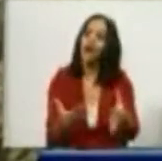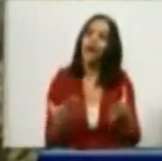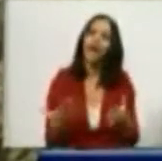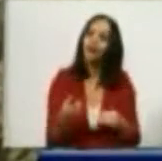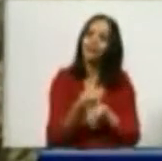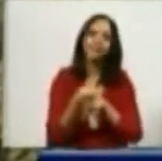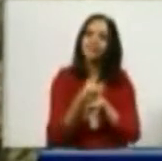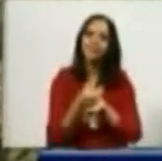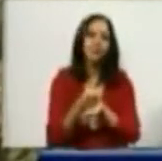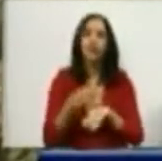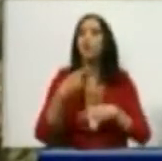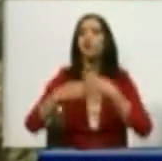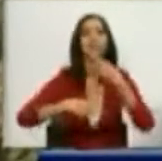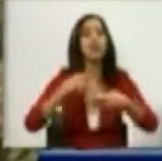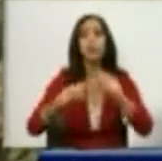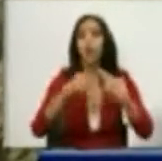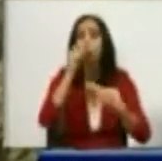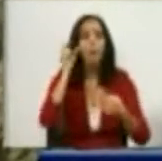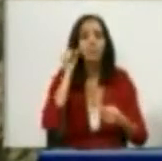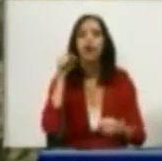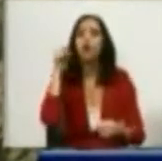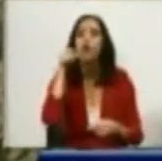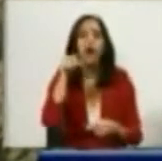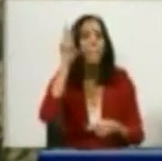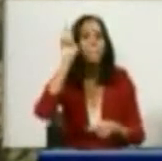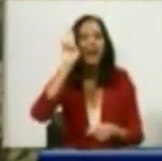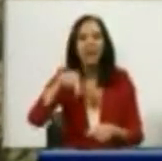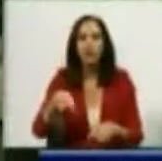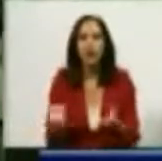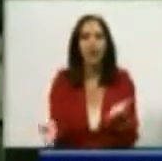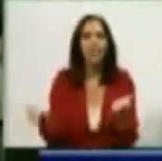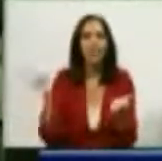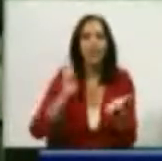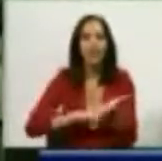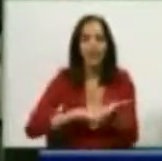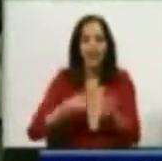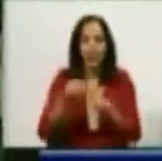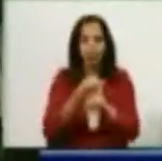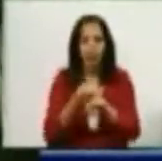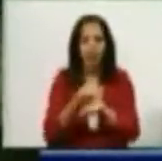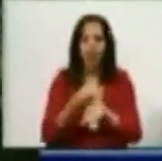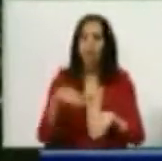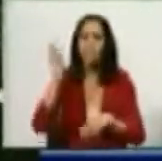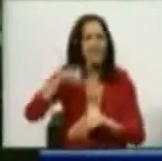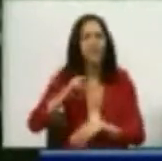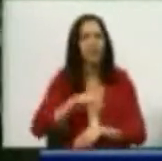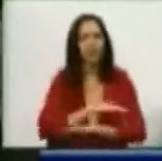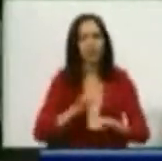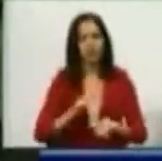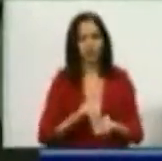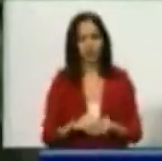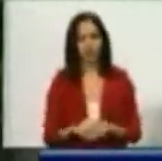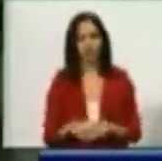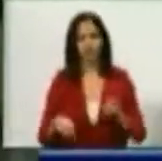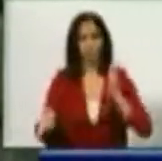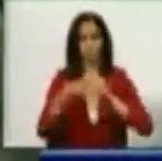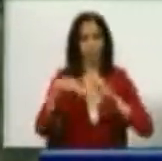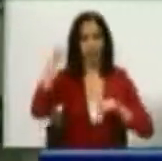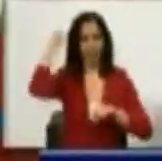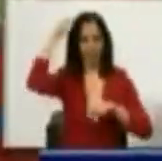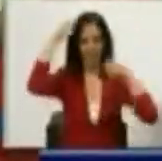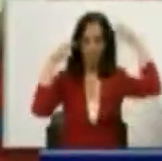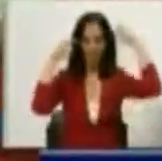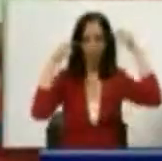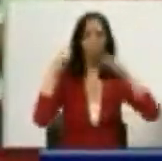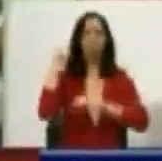una Revolucionaria y un revolucionario usted más nunca volverán a gobernar esta patria más nunca numeral chavismo